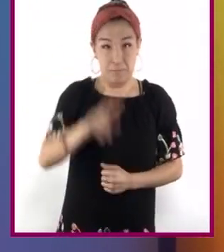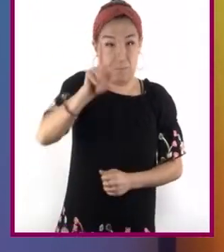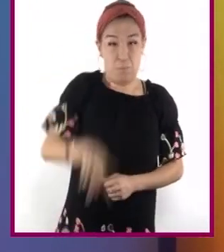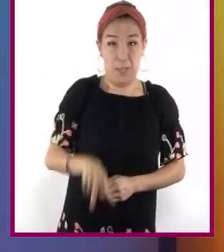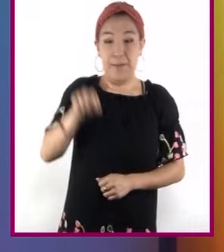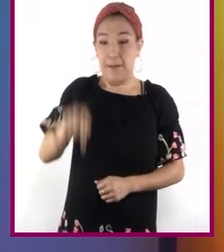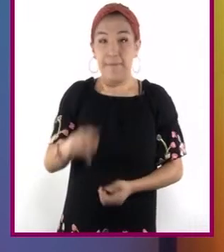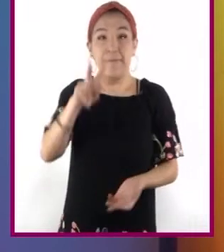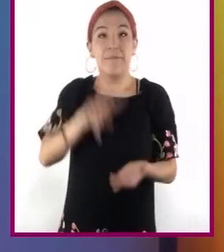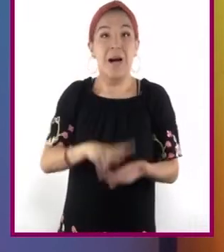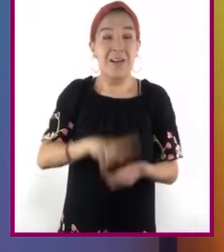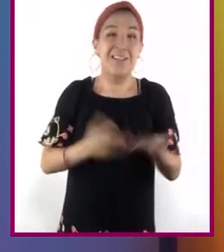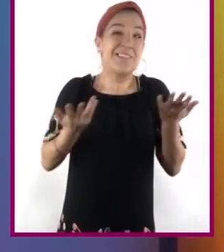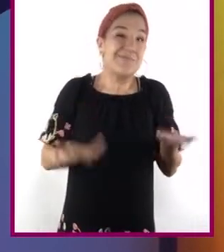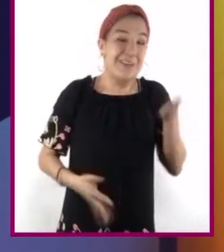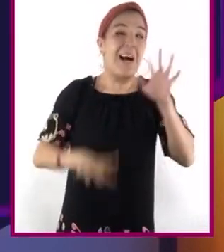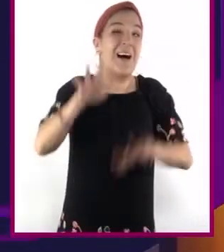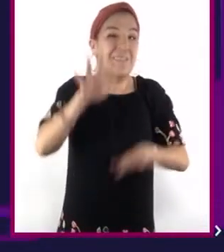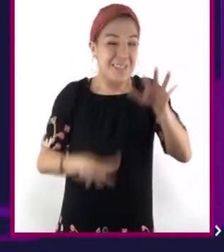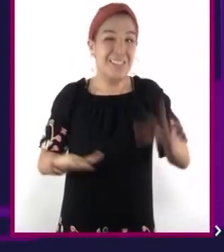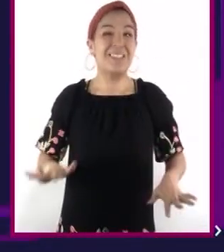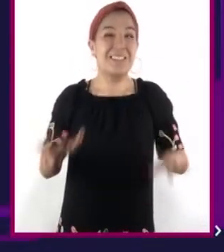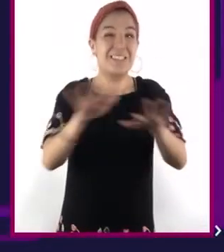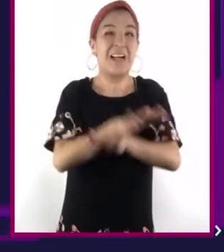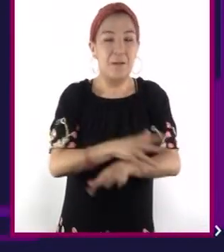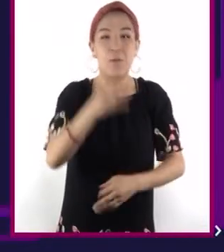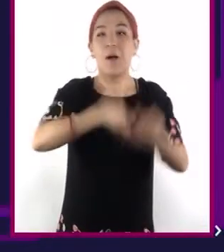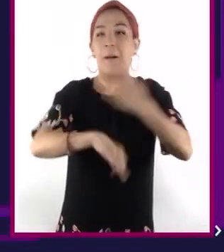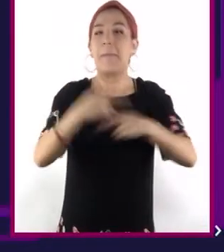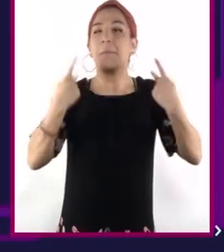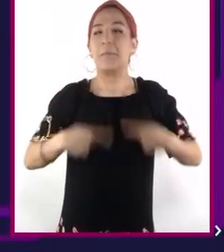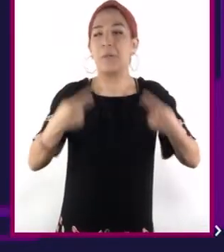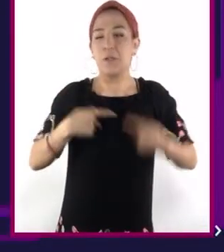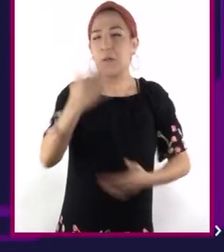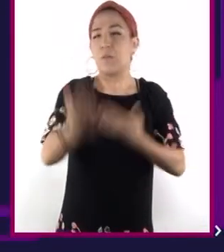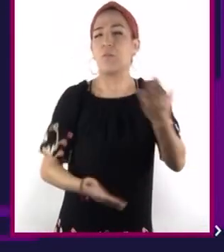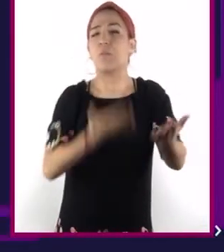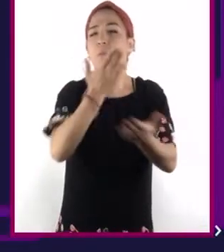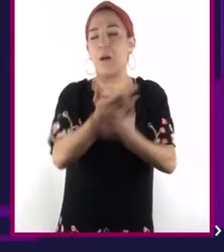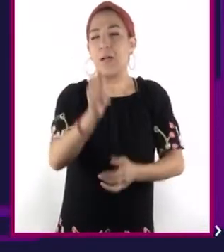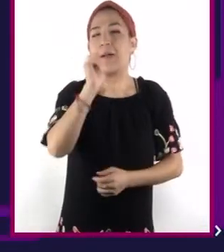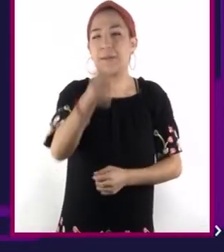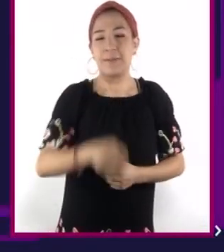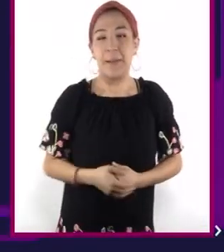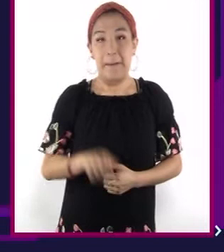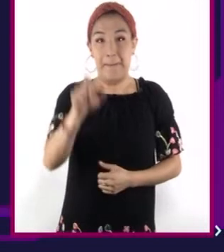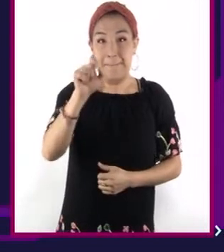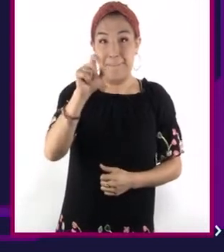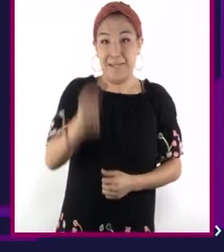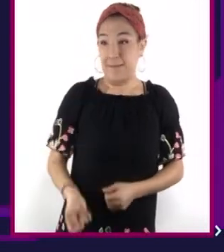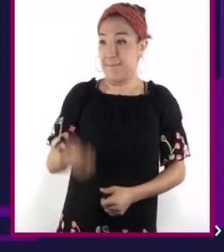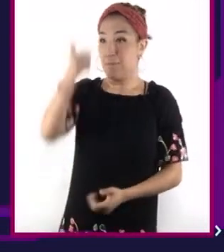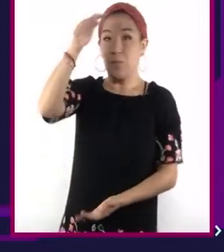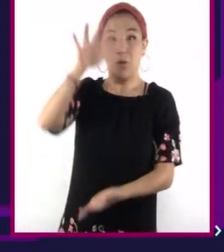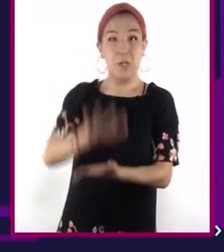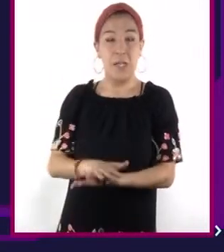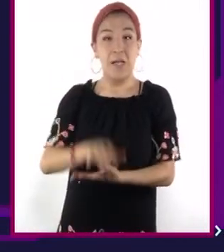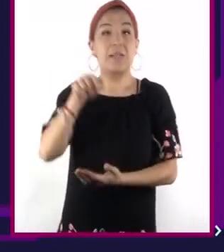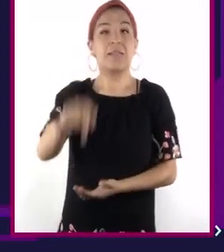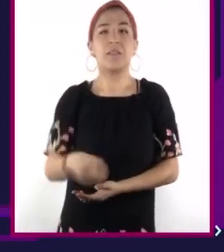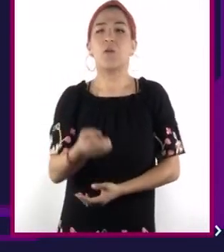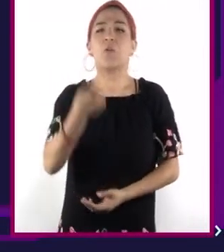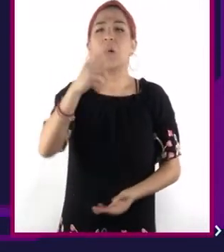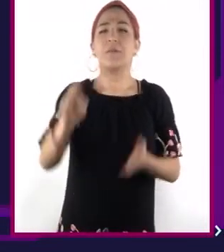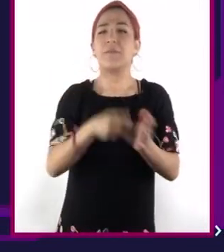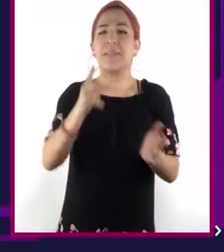valores suelen variar más. Las personas suelen proponer que en 20 volados la cantidad de